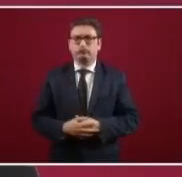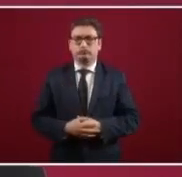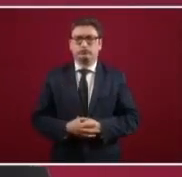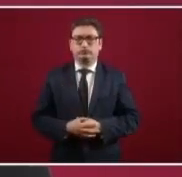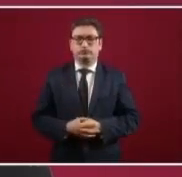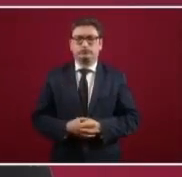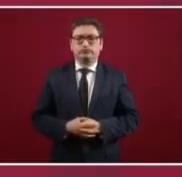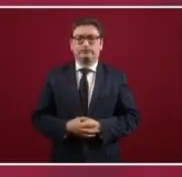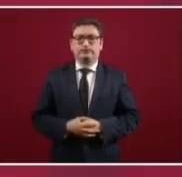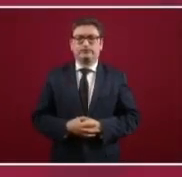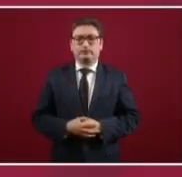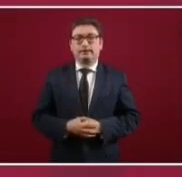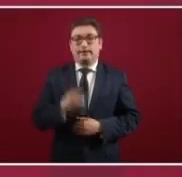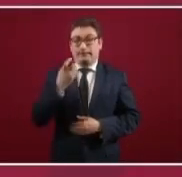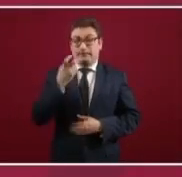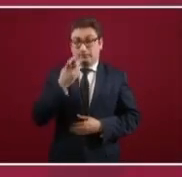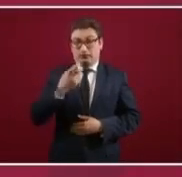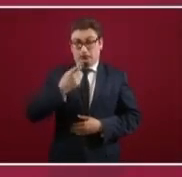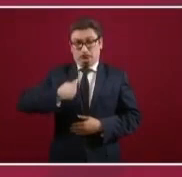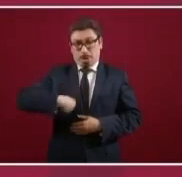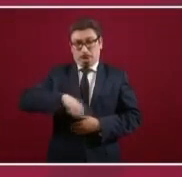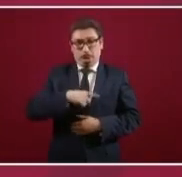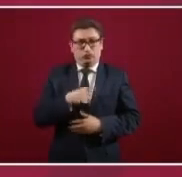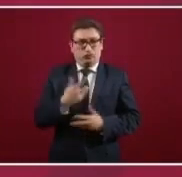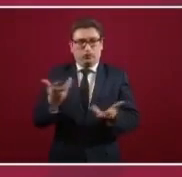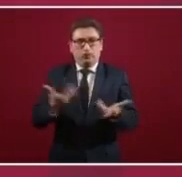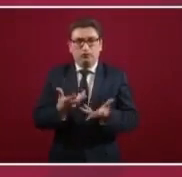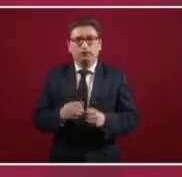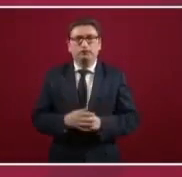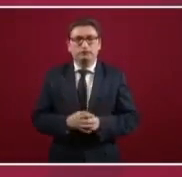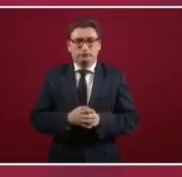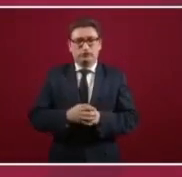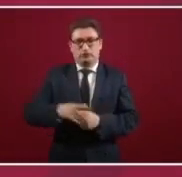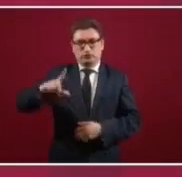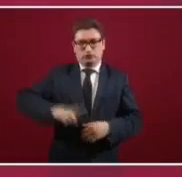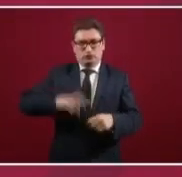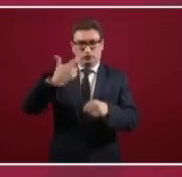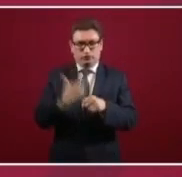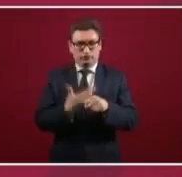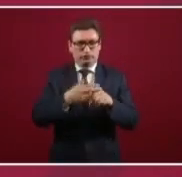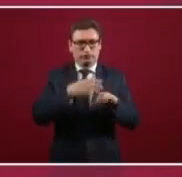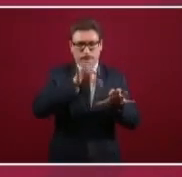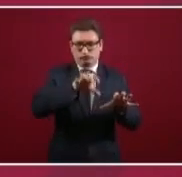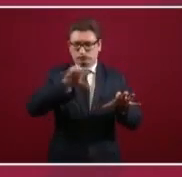y entonces vamos a tener un acuerdo con los gobernadores